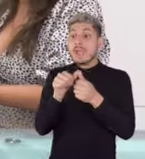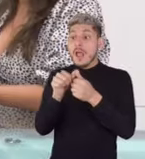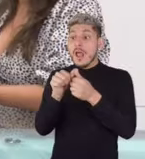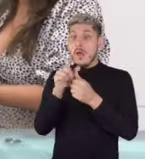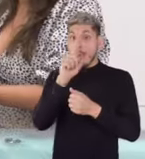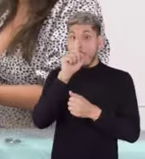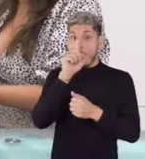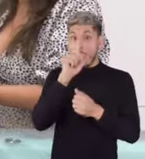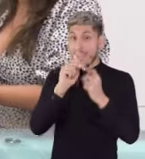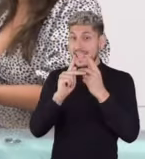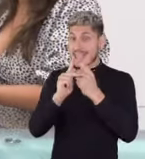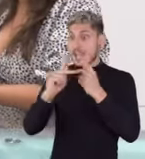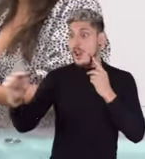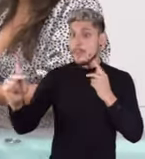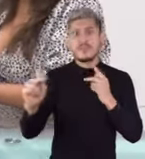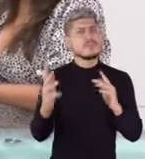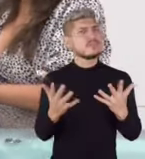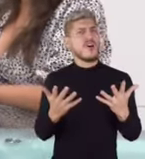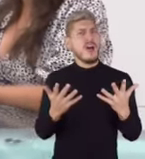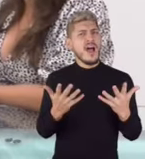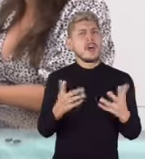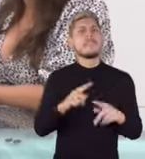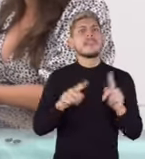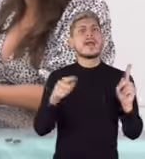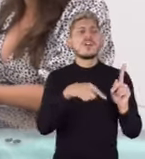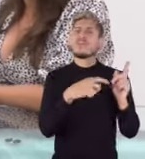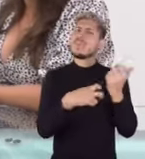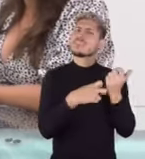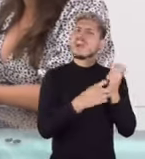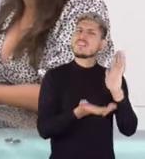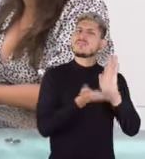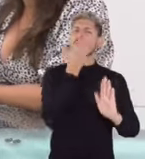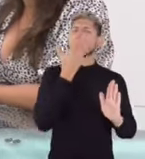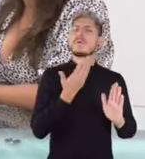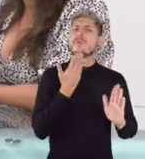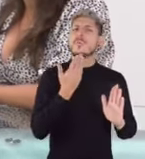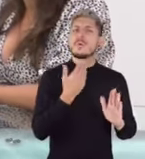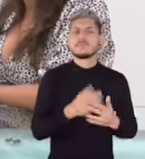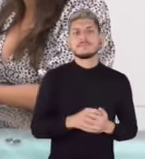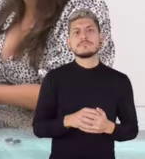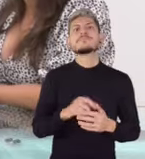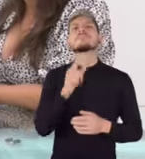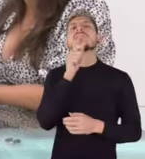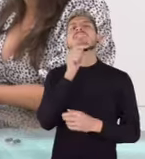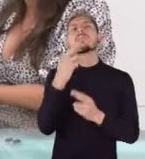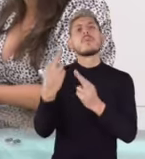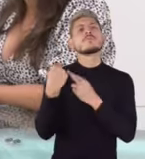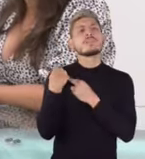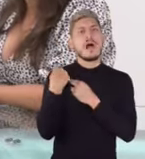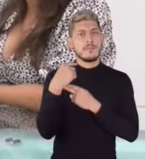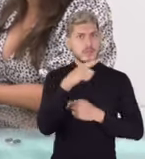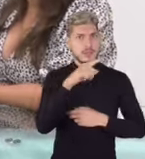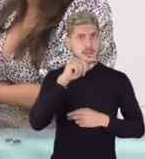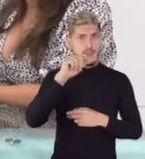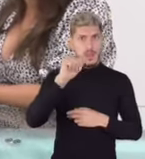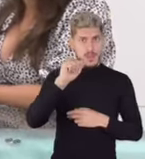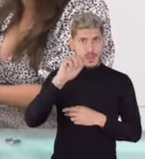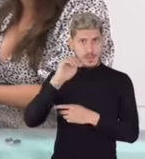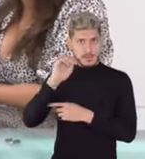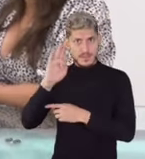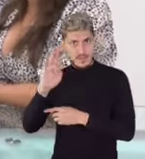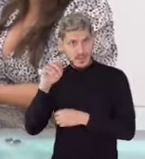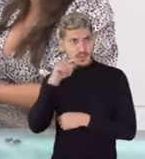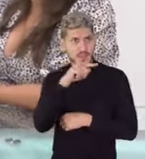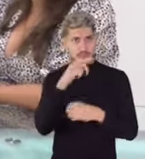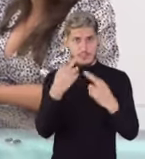de distancia y sin embargo la tarifa es diferente. Pero ¿quién es responsabilidad de esto de controlar? ¿De la Agencia Metropolitana de Tránsito? ¿De la Agencia